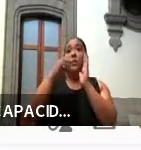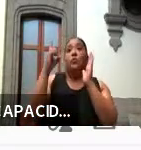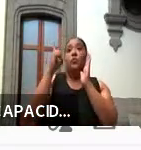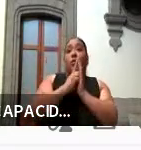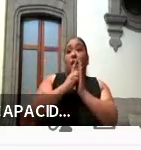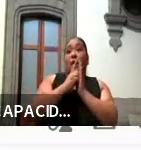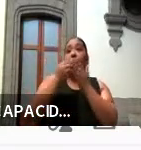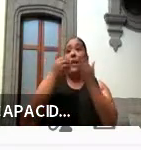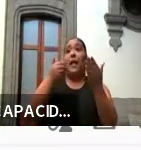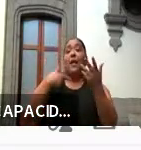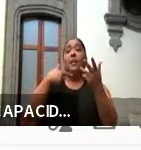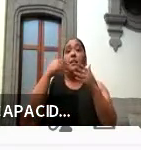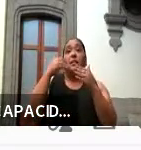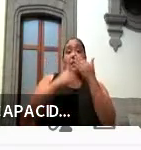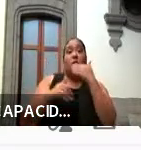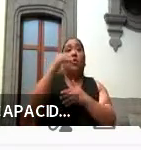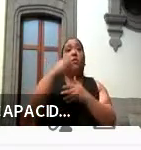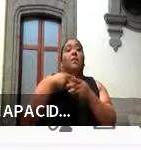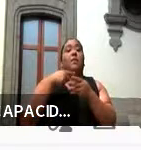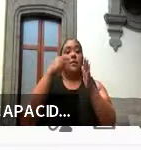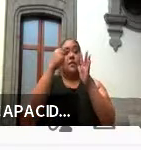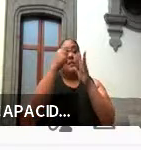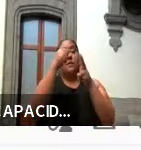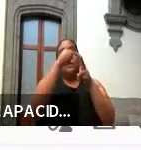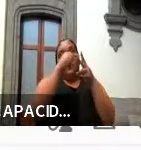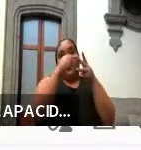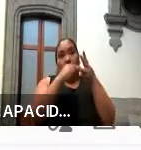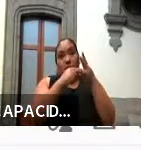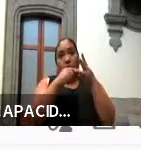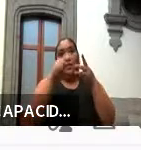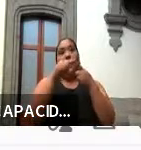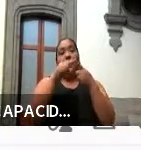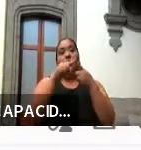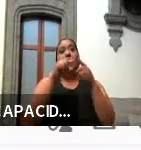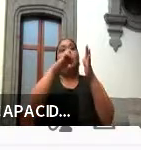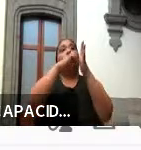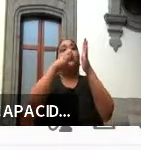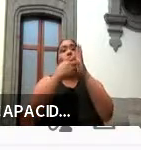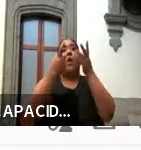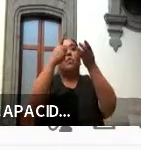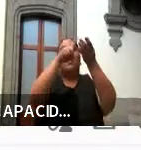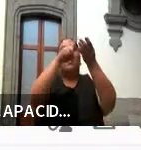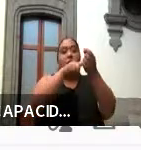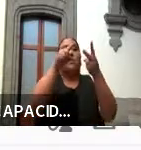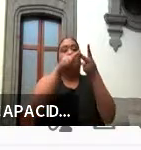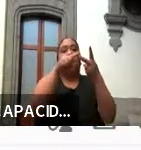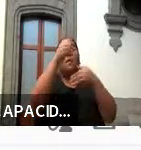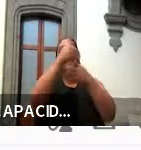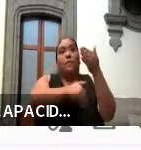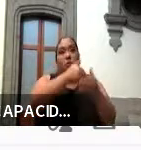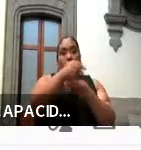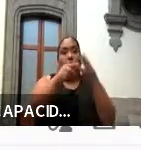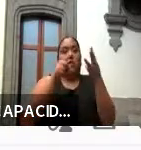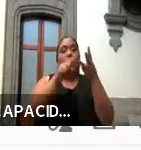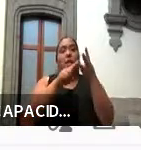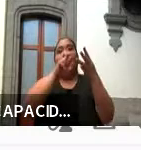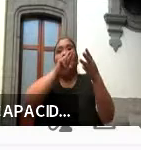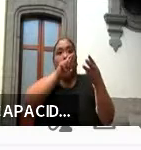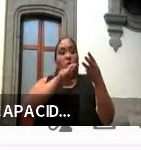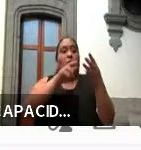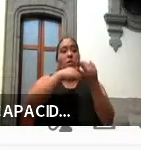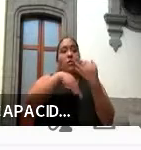Comisionado, tres tipos de indicadores, indicadores estructurales, de proceso y de resultado. Los